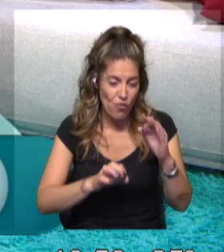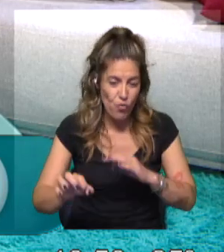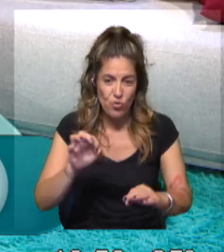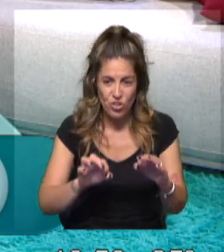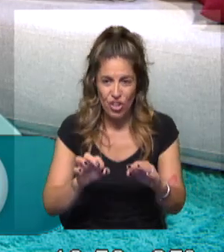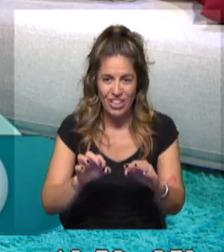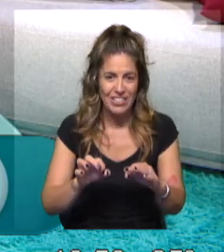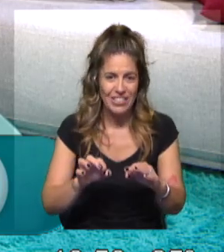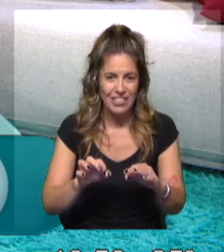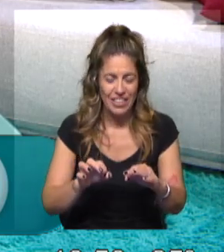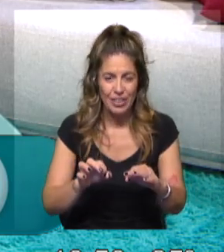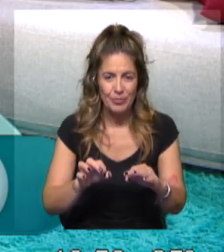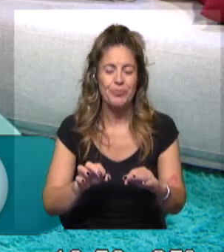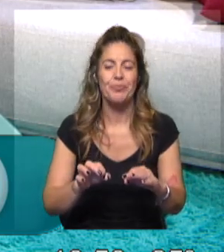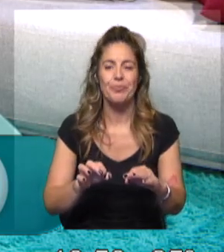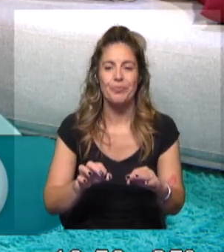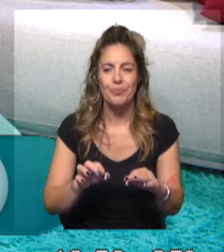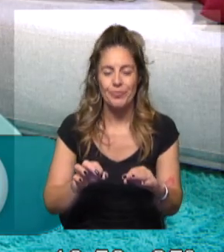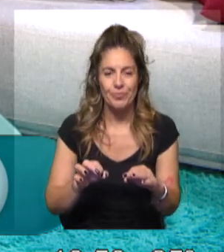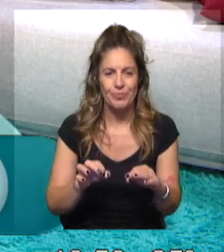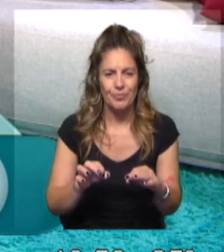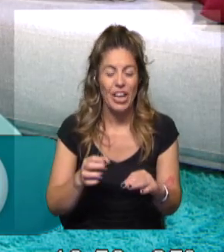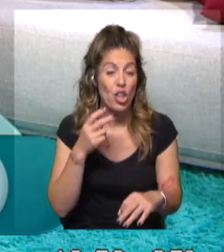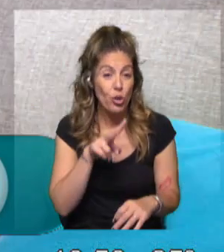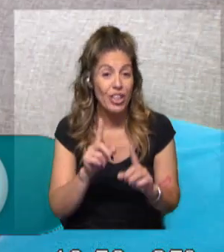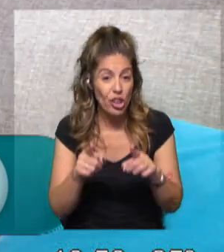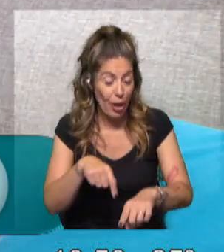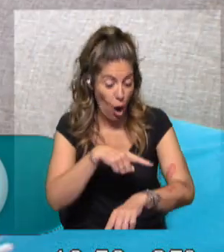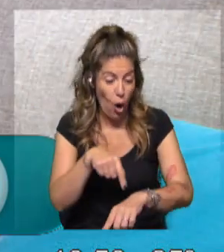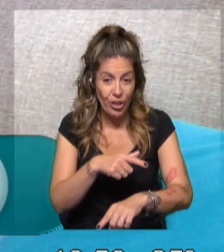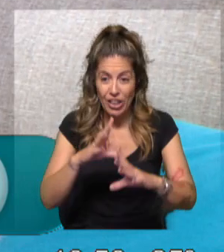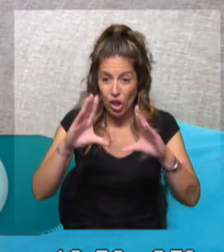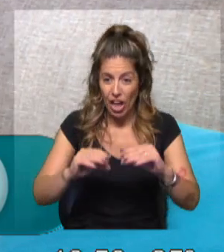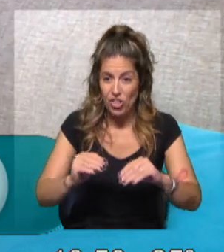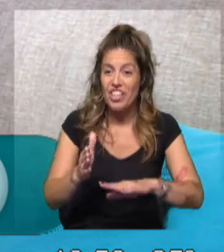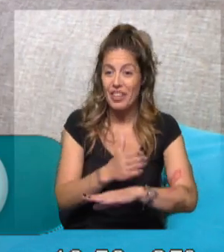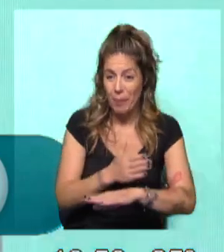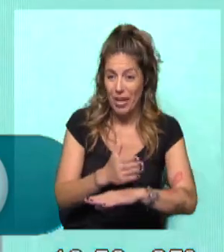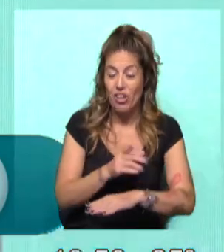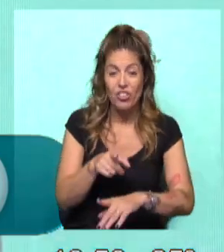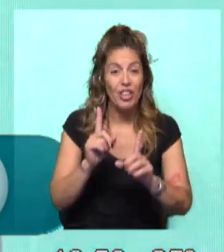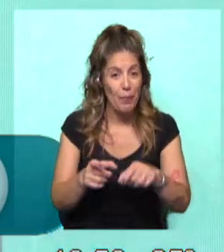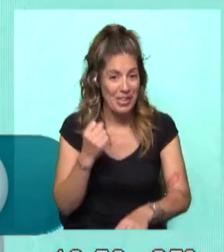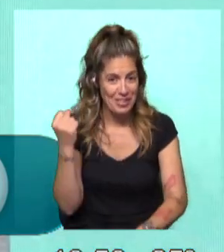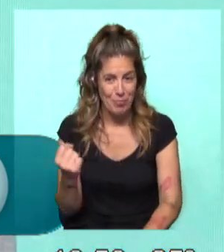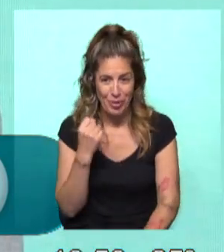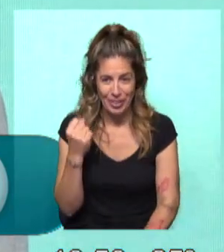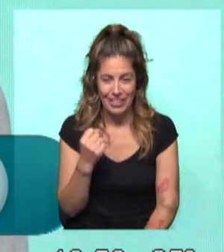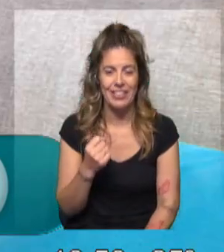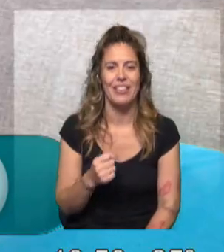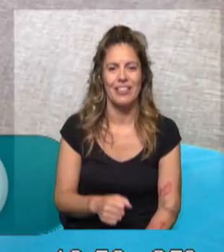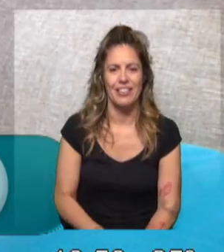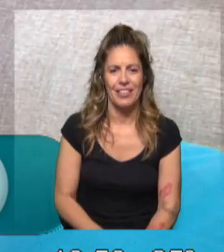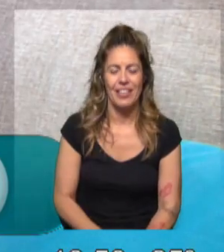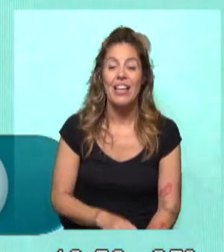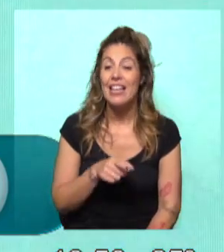día en dos salas diferentes. No, y estoy viendo también los horarios de la noche que son temprano, que eso es importante también. Sí, claro. Pero